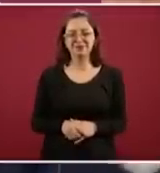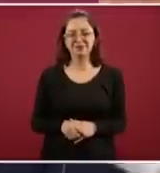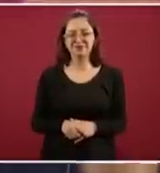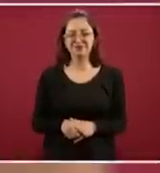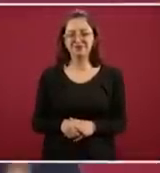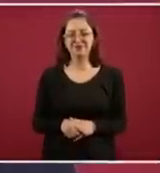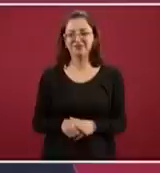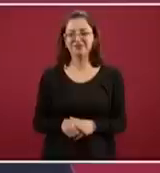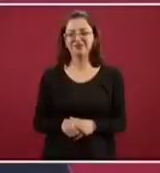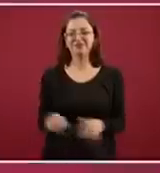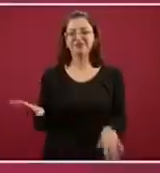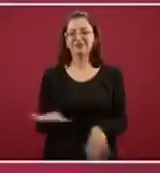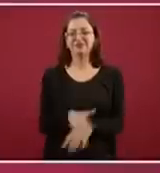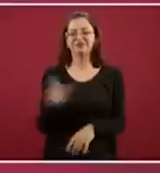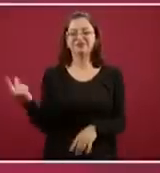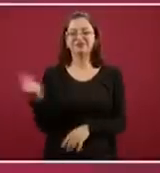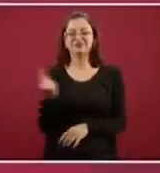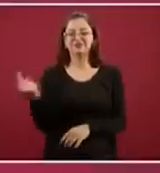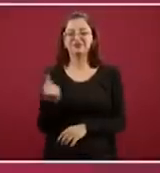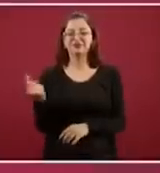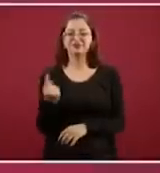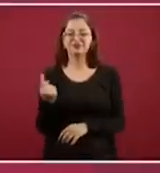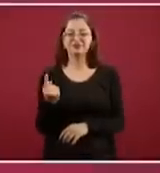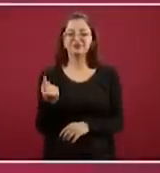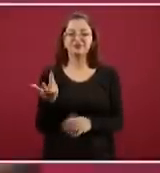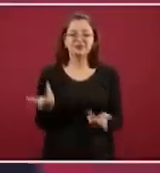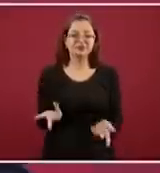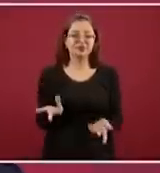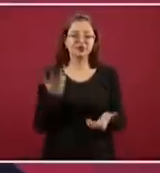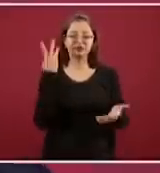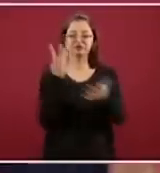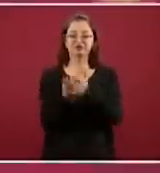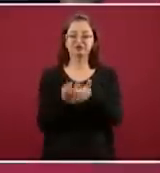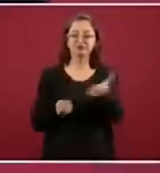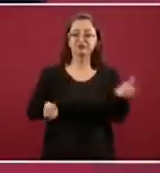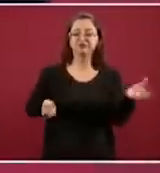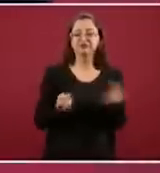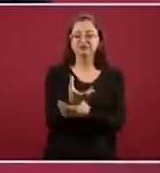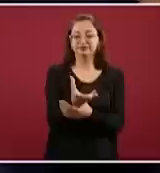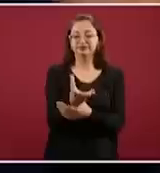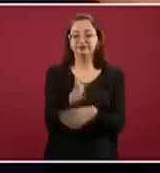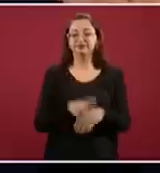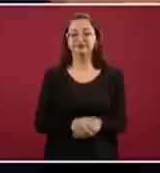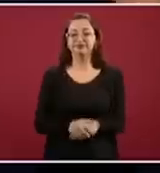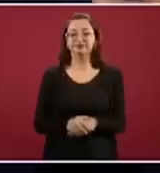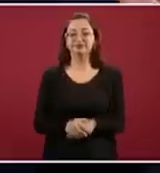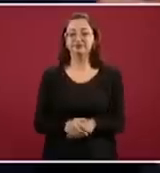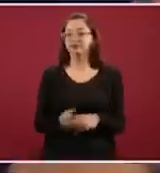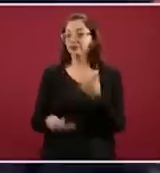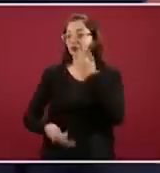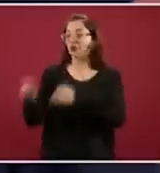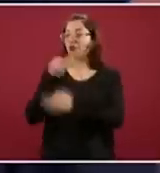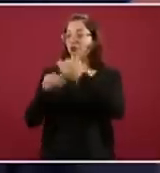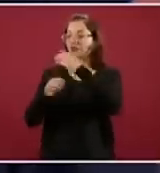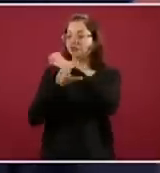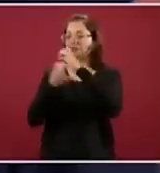Porque salen de la cárcel y les han devuelto